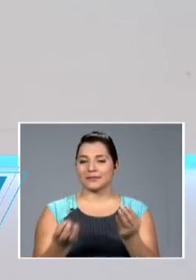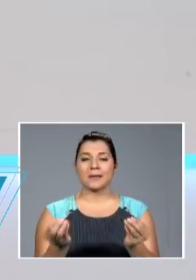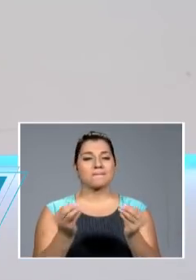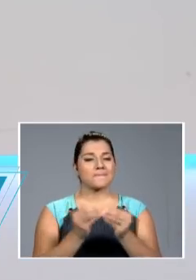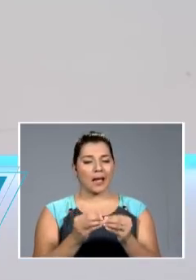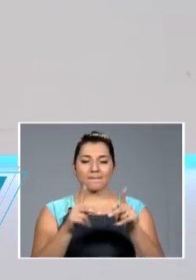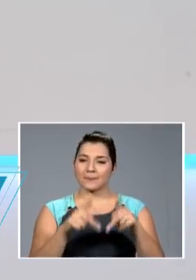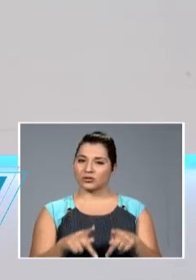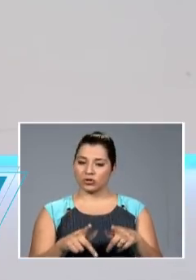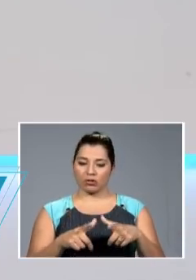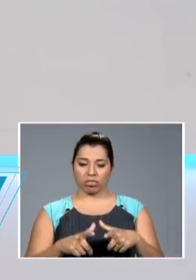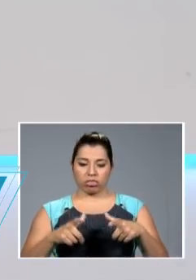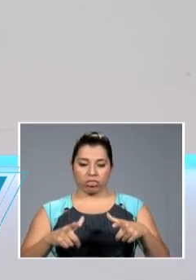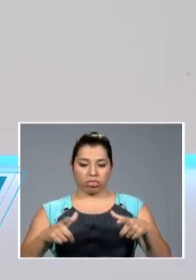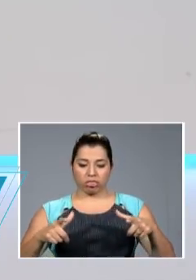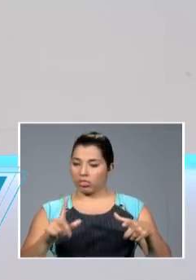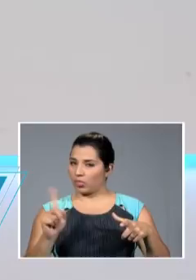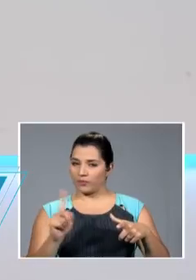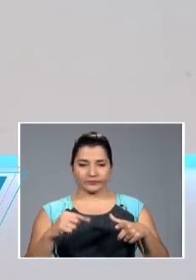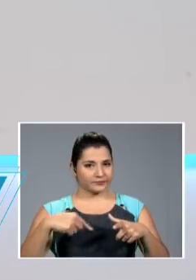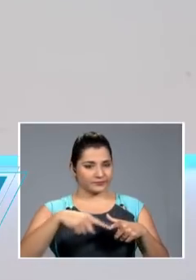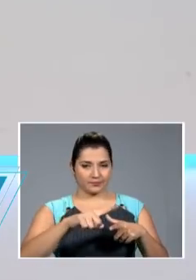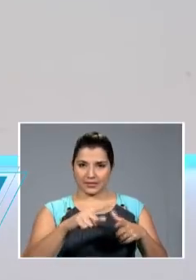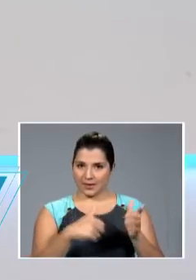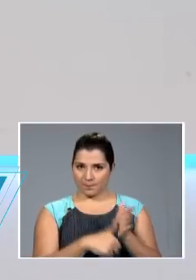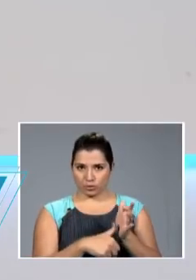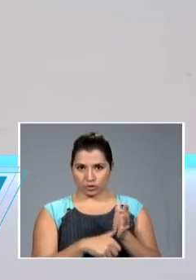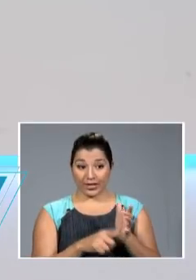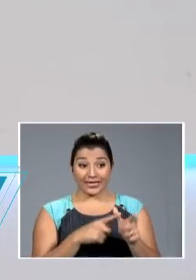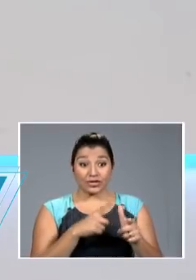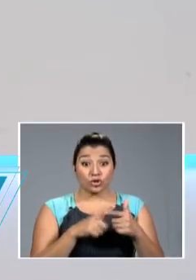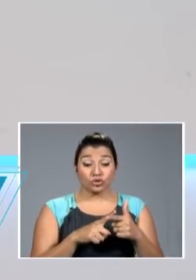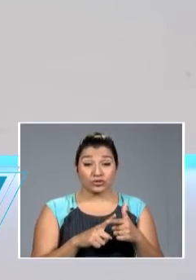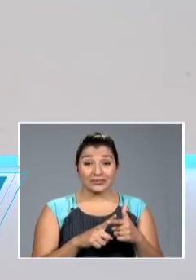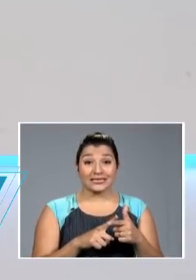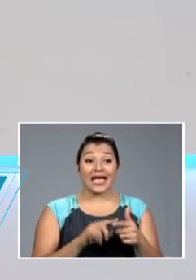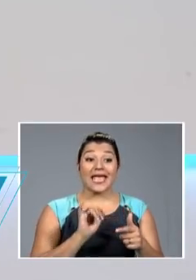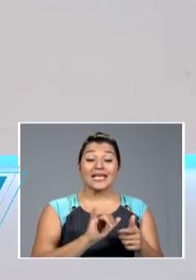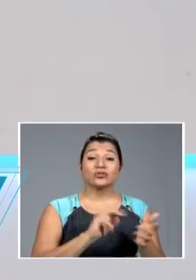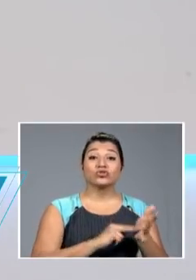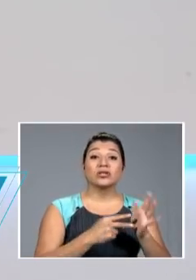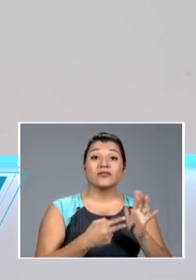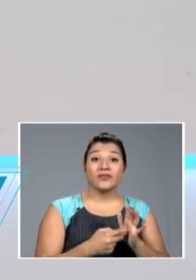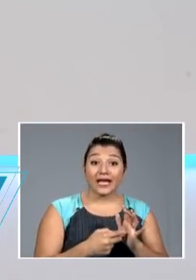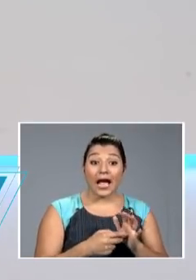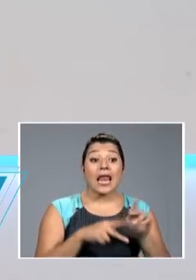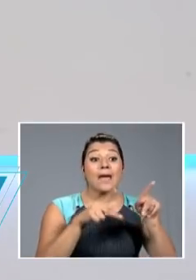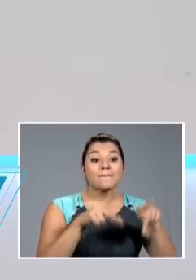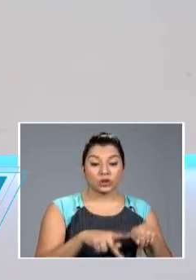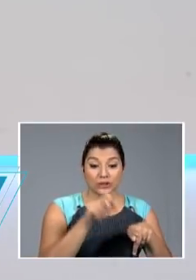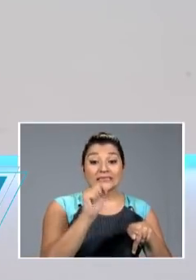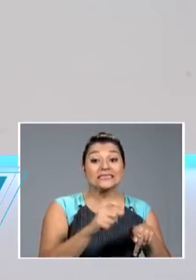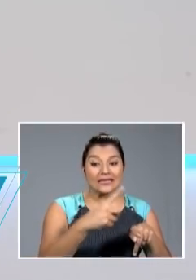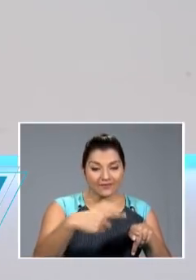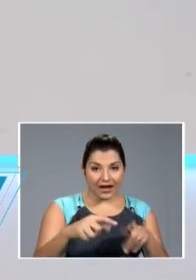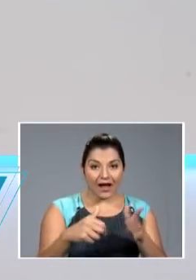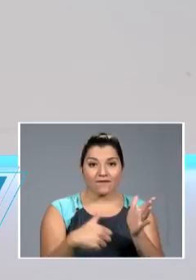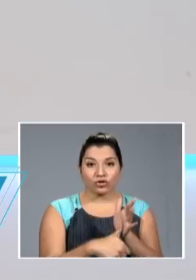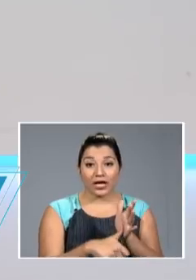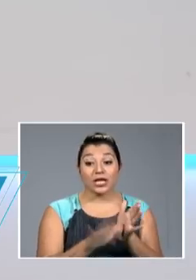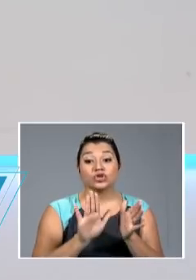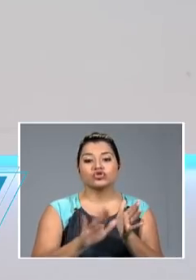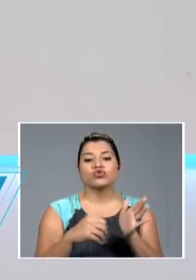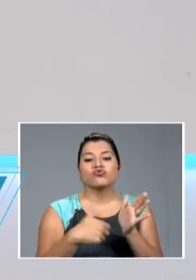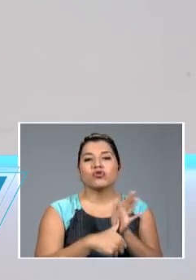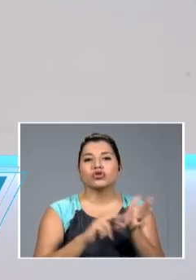el voto de cada persona que asista a las urnas tenga más peso. Así que las personas que van a votar,